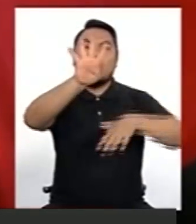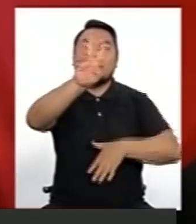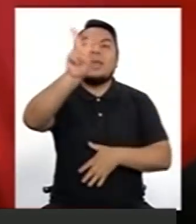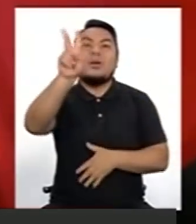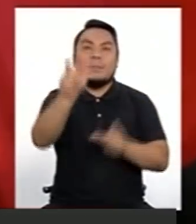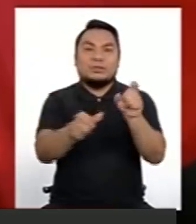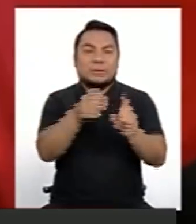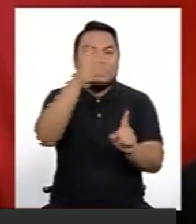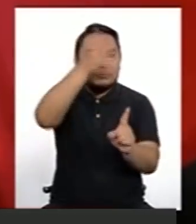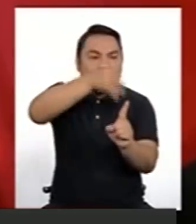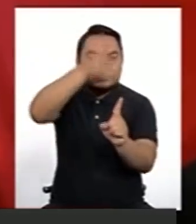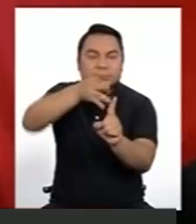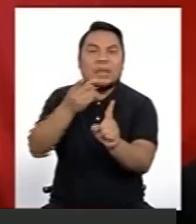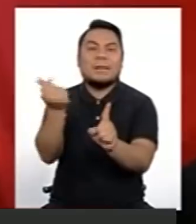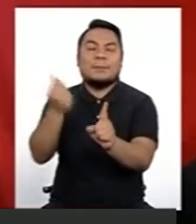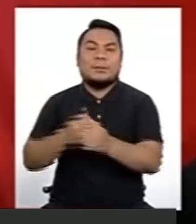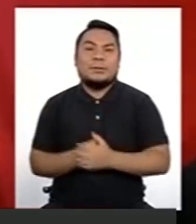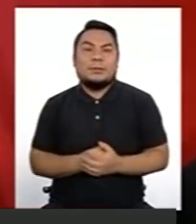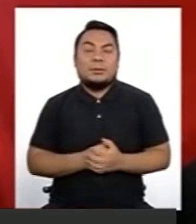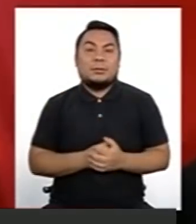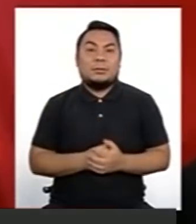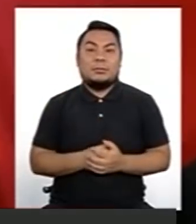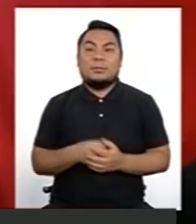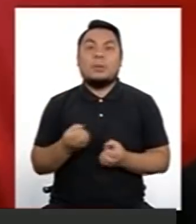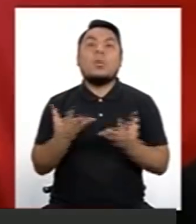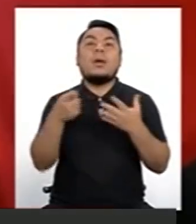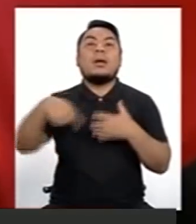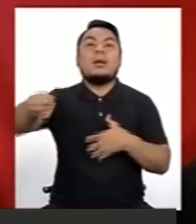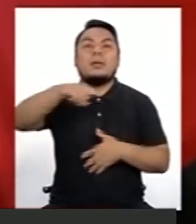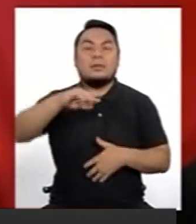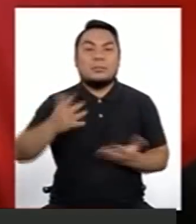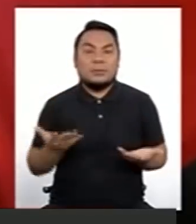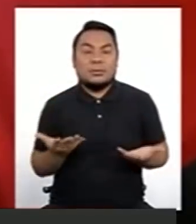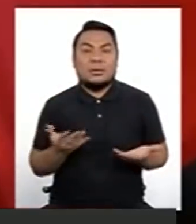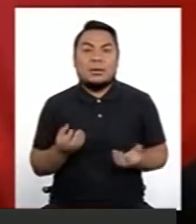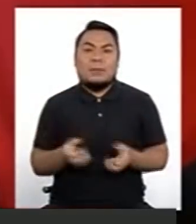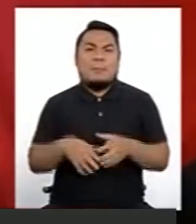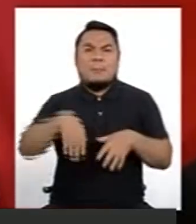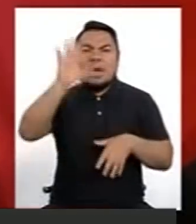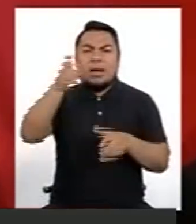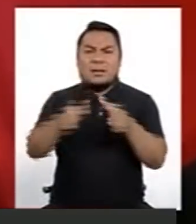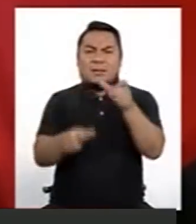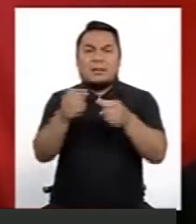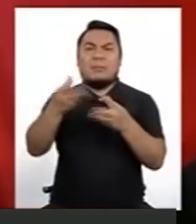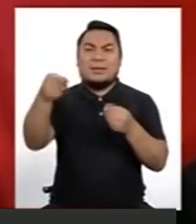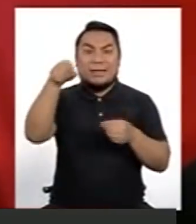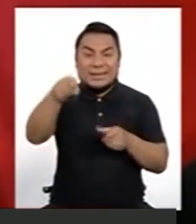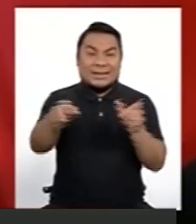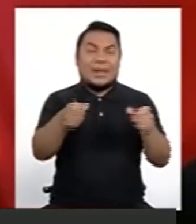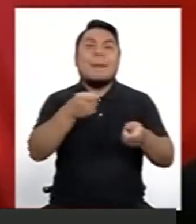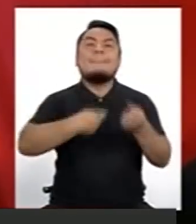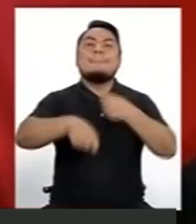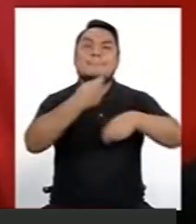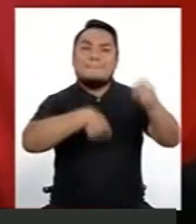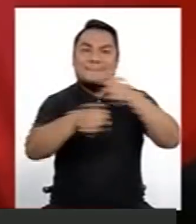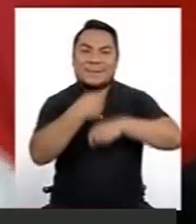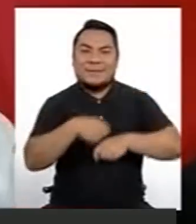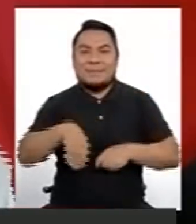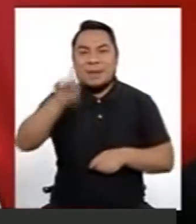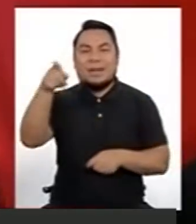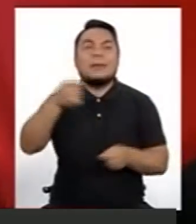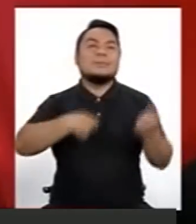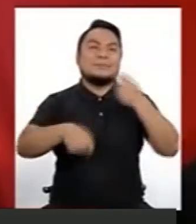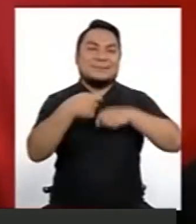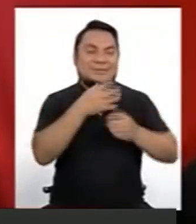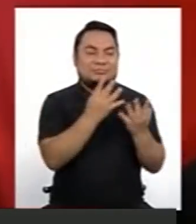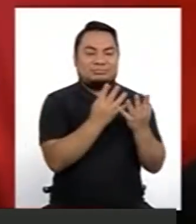842. La mayoría de ellos son personas que venden los alimentos, son los comerciantes